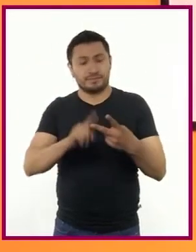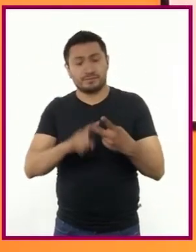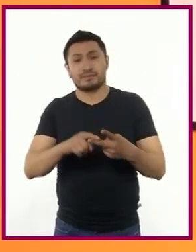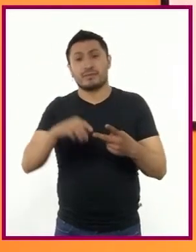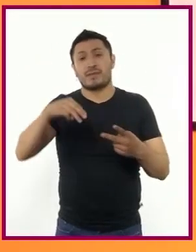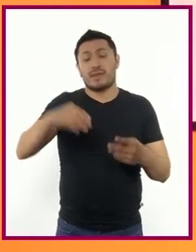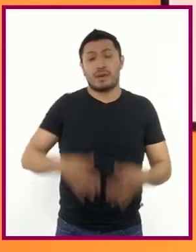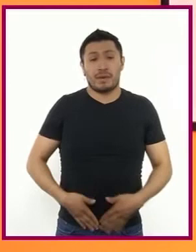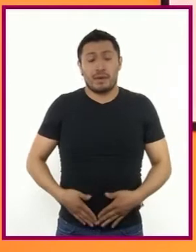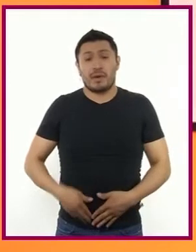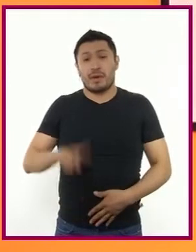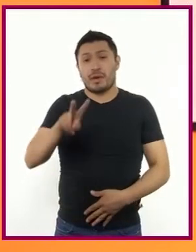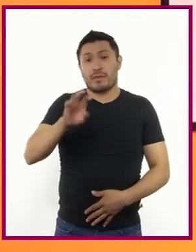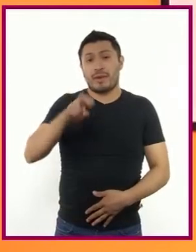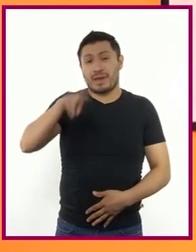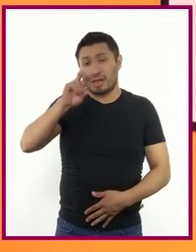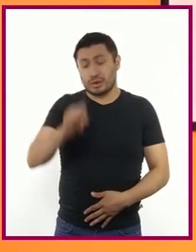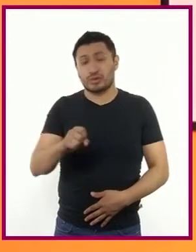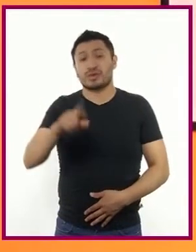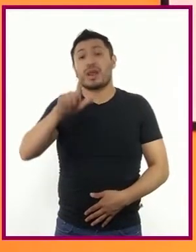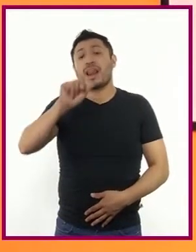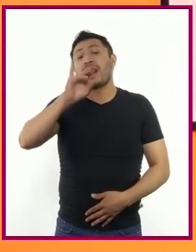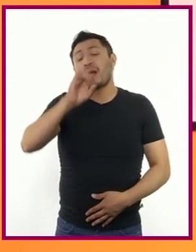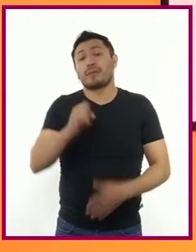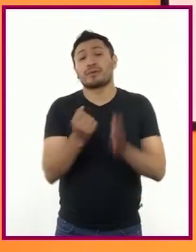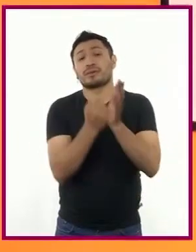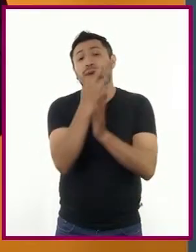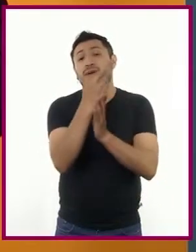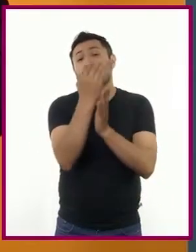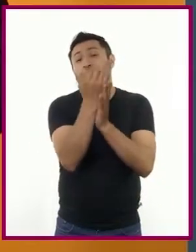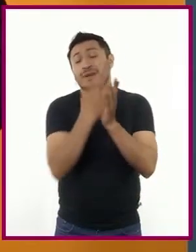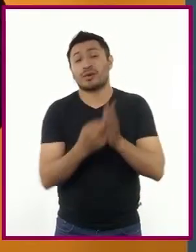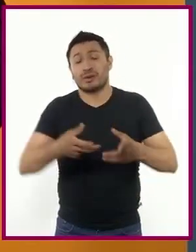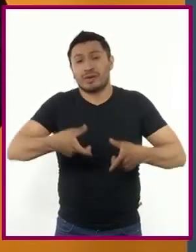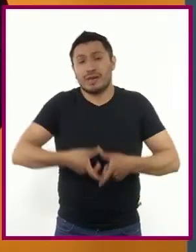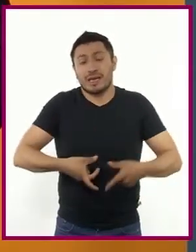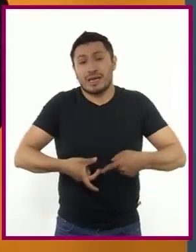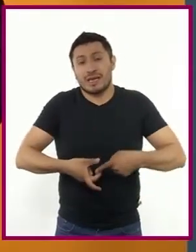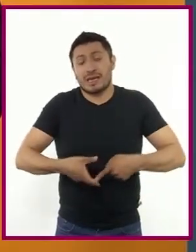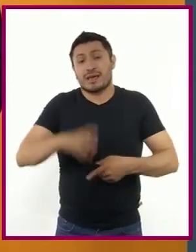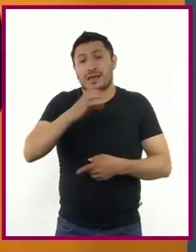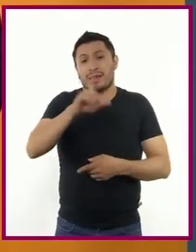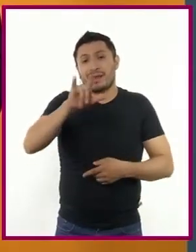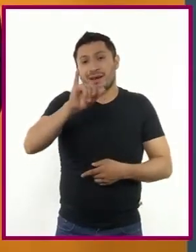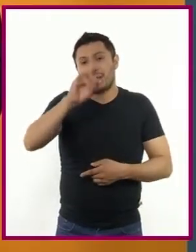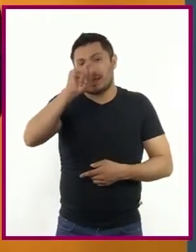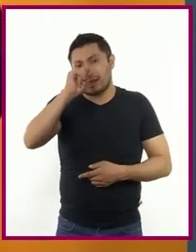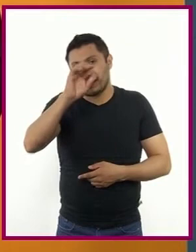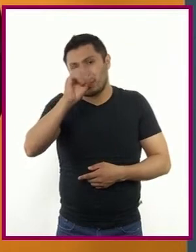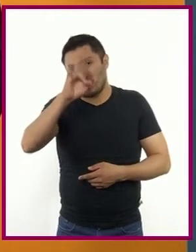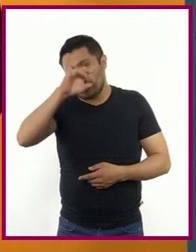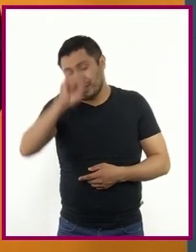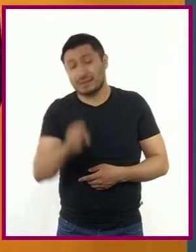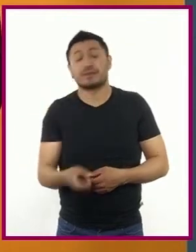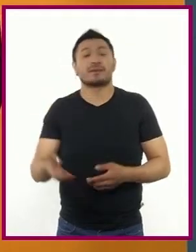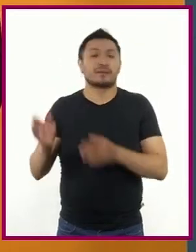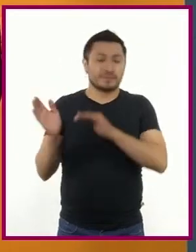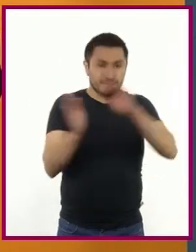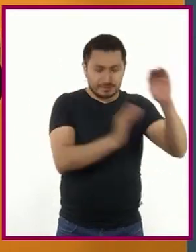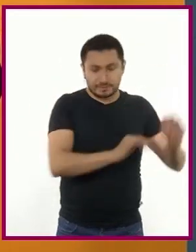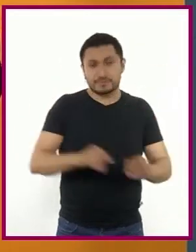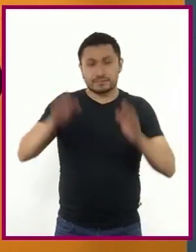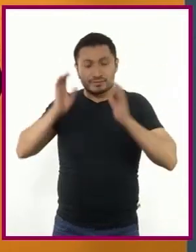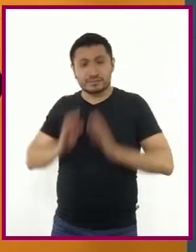de Venus, los labios mayores y menores y el clítoris. Los órganos del sistema reproductor